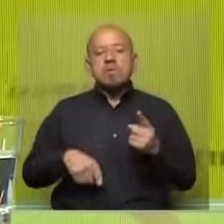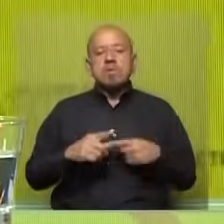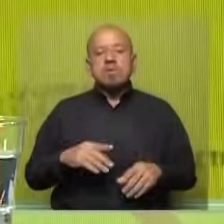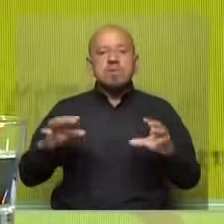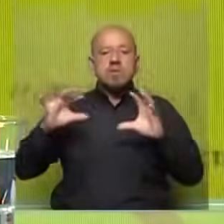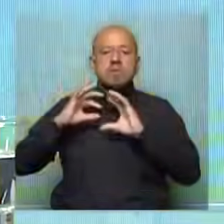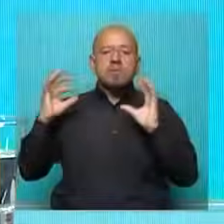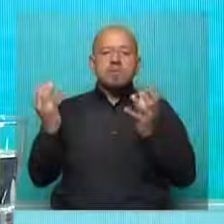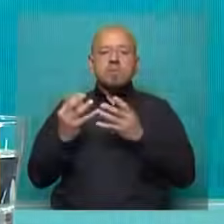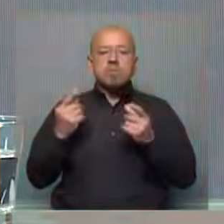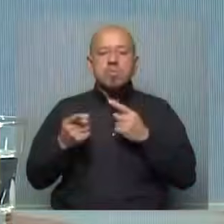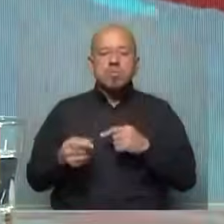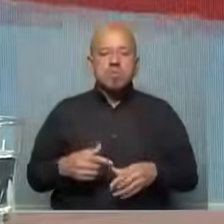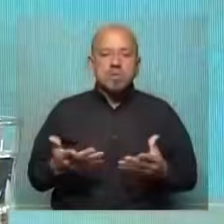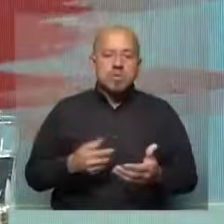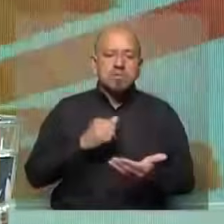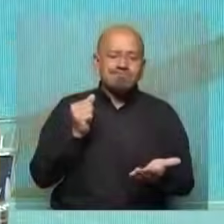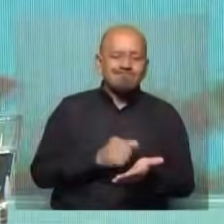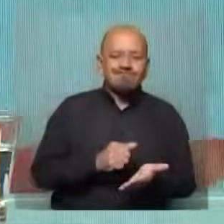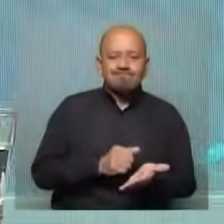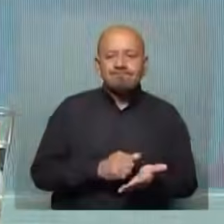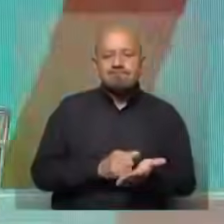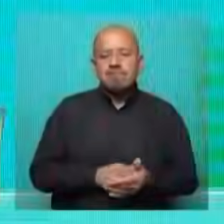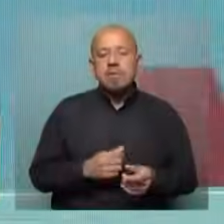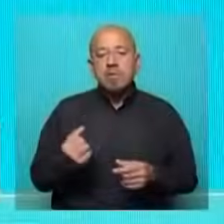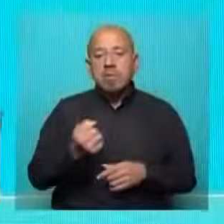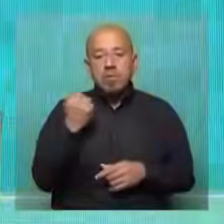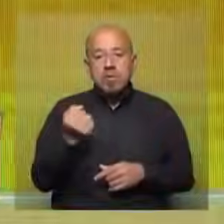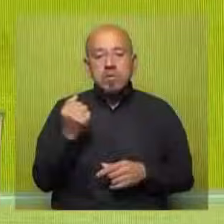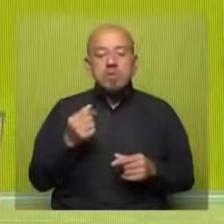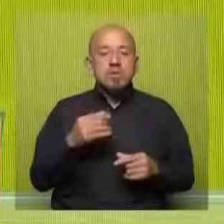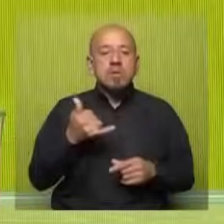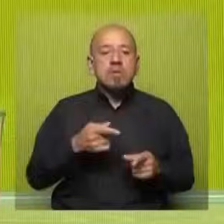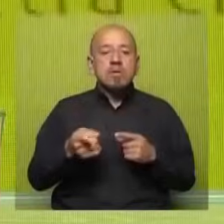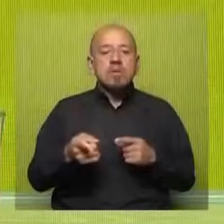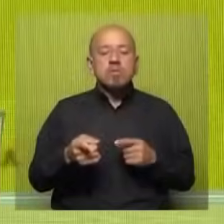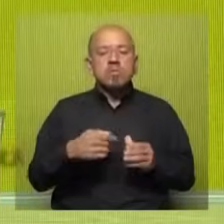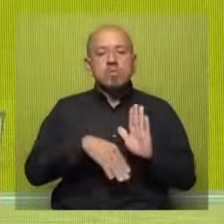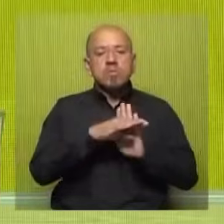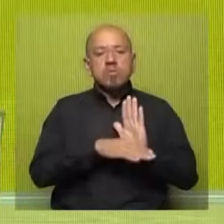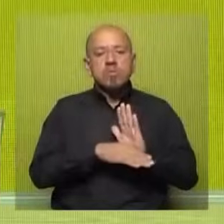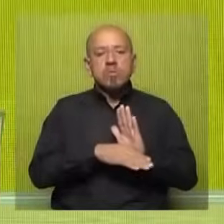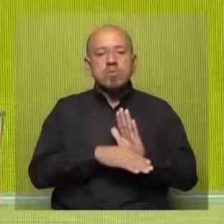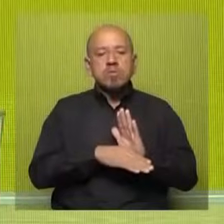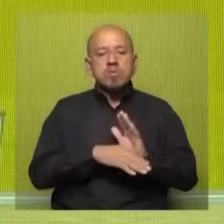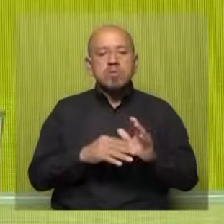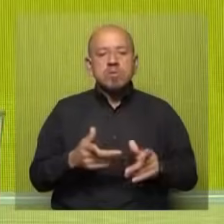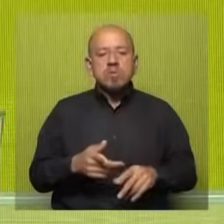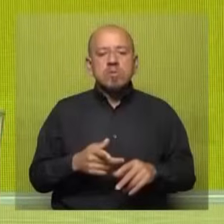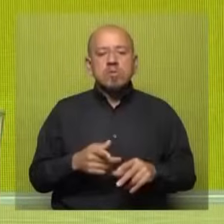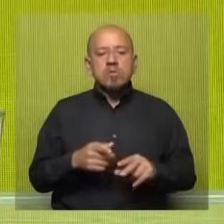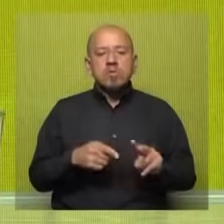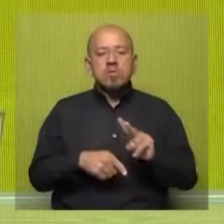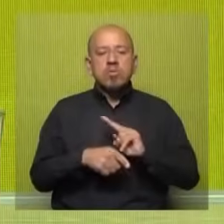actual, con la vida que es tan dura, es muy importante tener un programa que refleje el cuidado en un